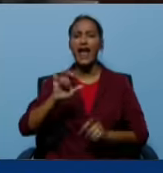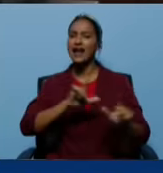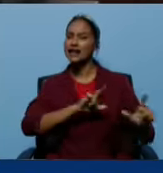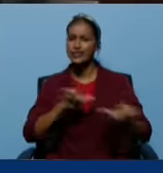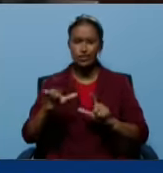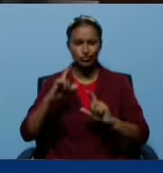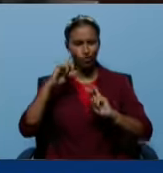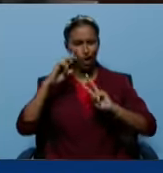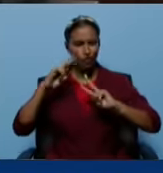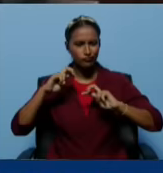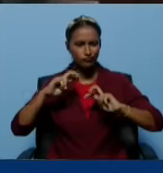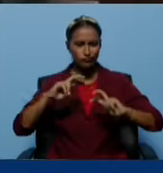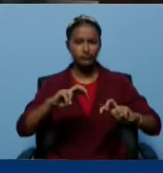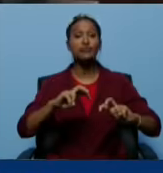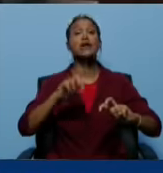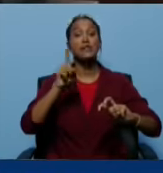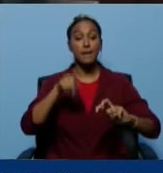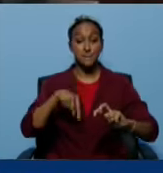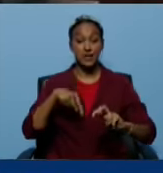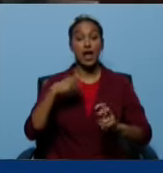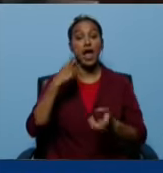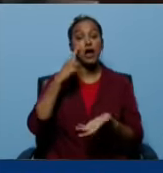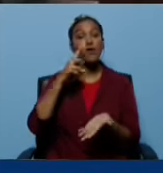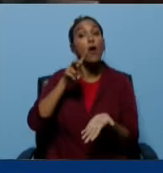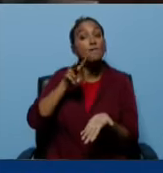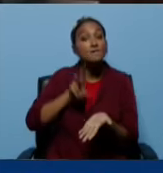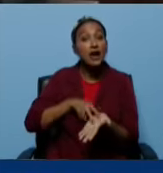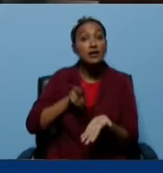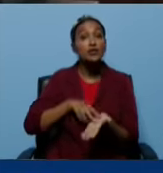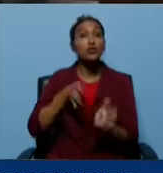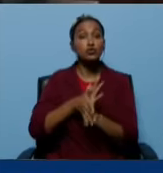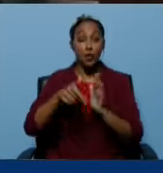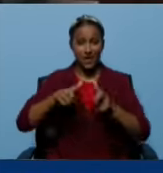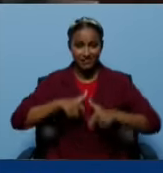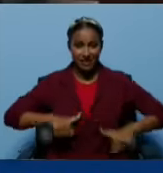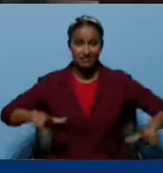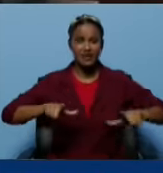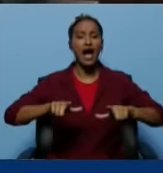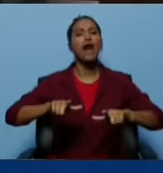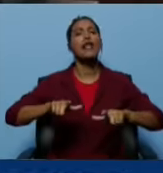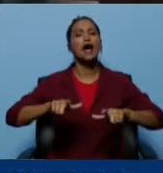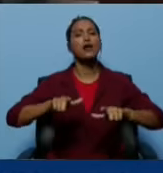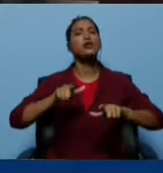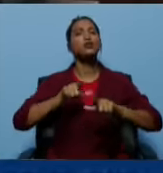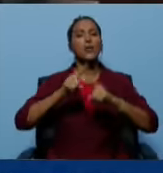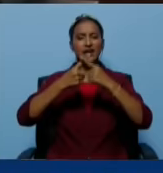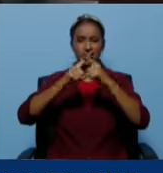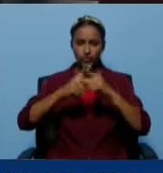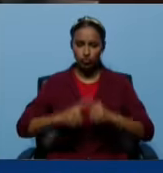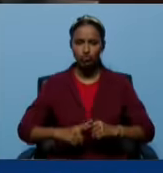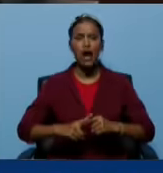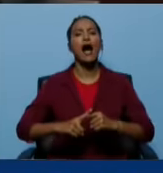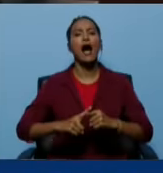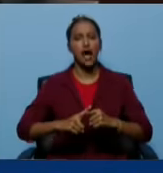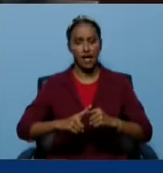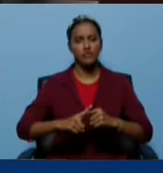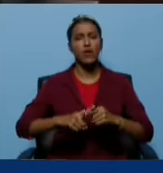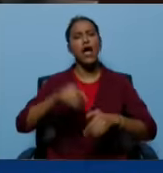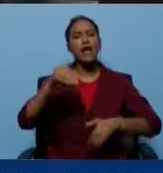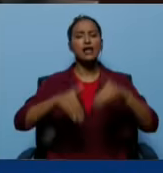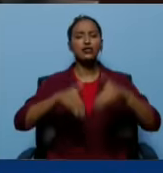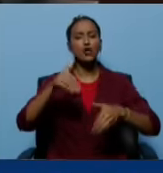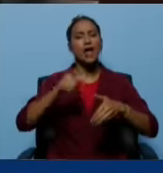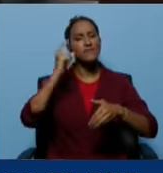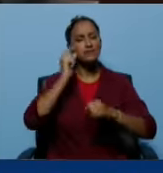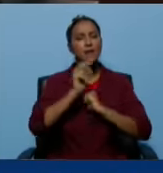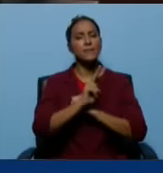y convalida esta sala los resultados de la elección presidencial del 28 de